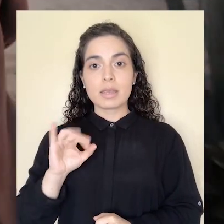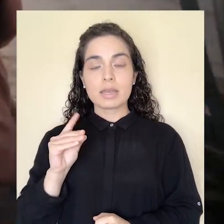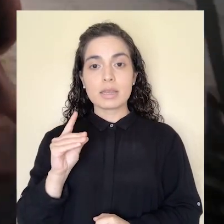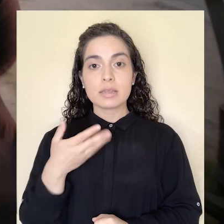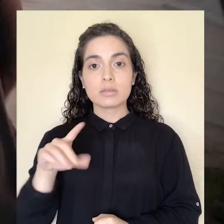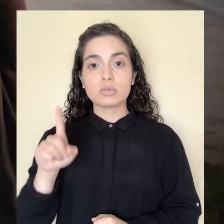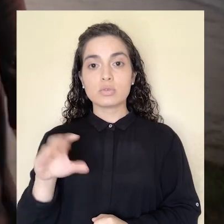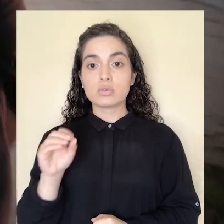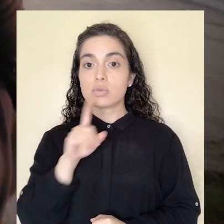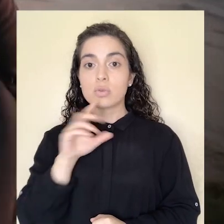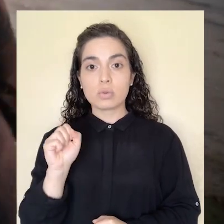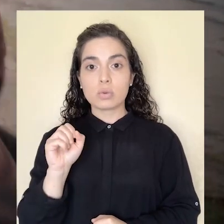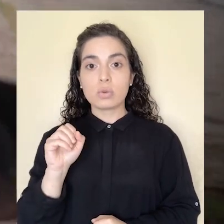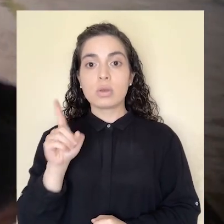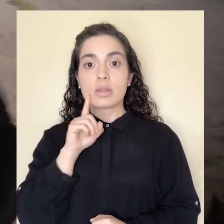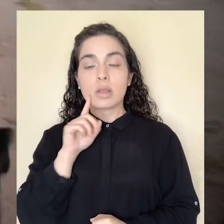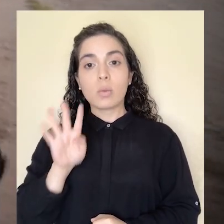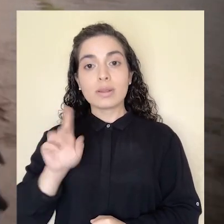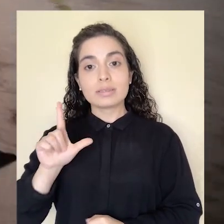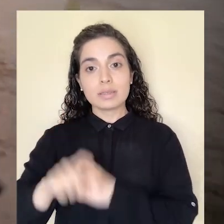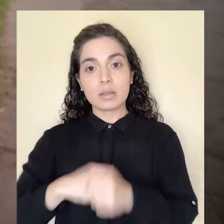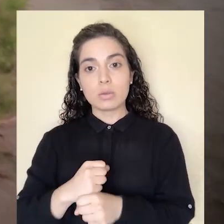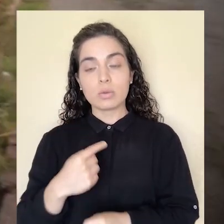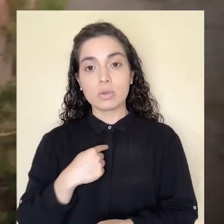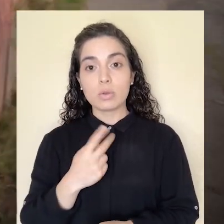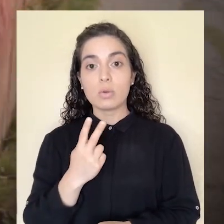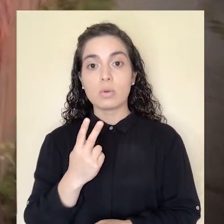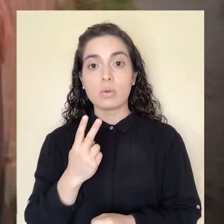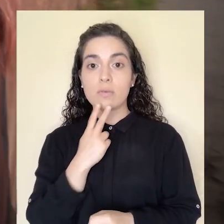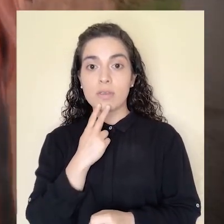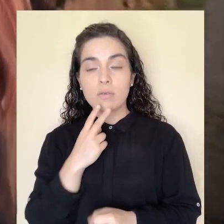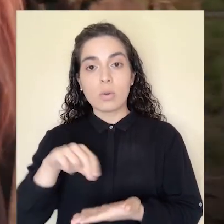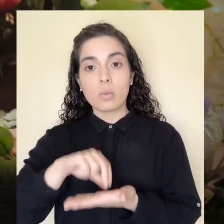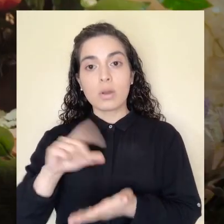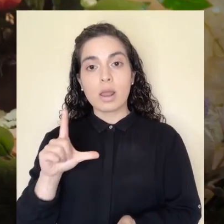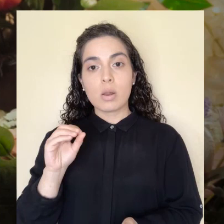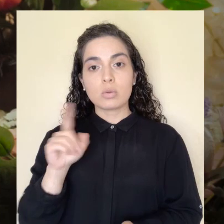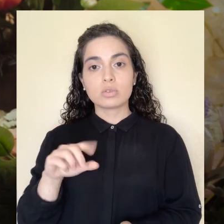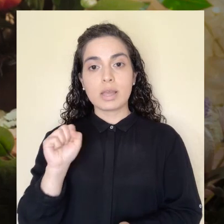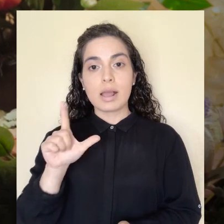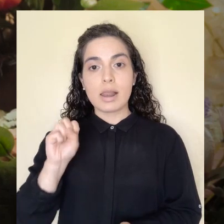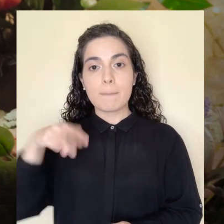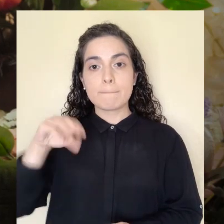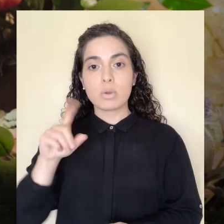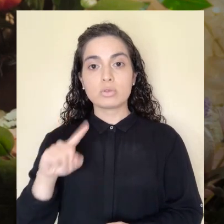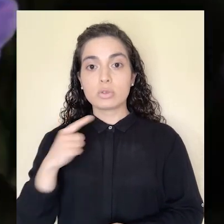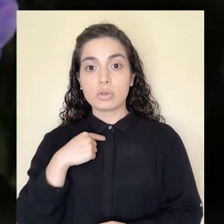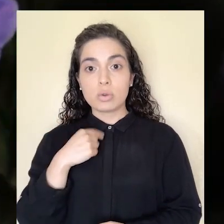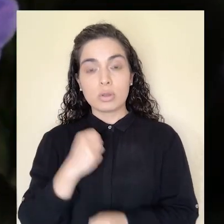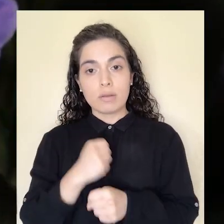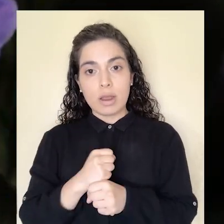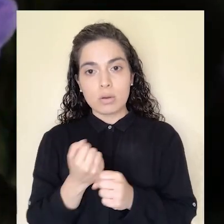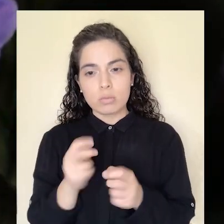Mi nombre es Ingrid Sotulloa, tengo 47 años y soy de Temuco Chico, comuna de Los Álamos, y me dedico a hacer arreglos florales